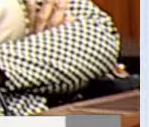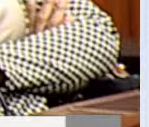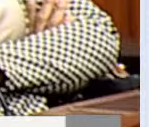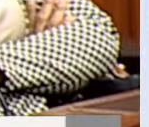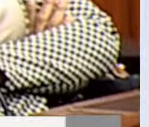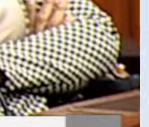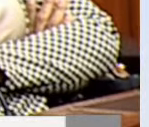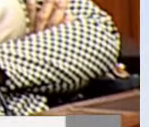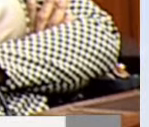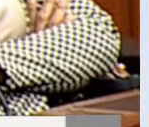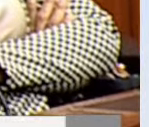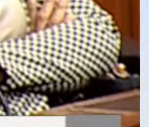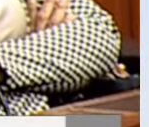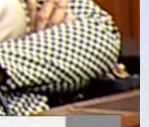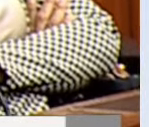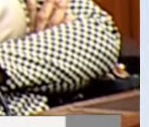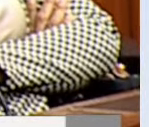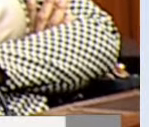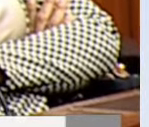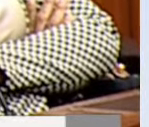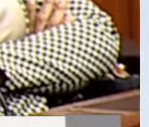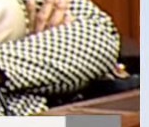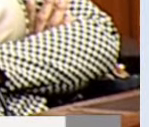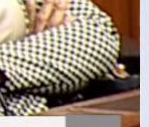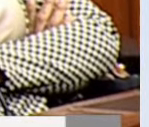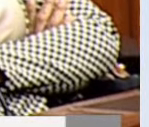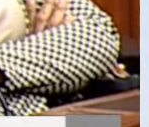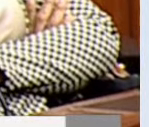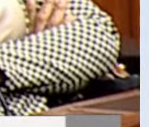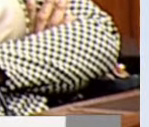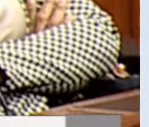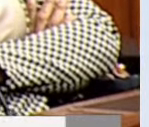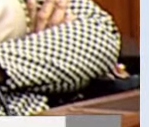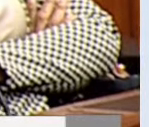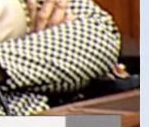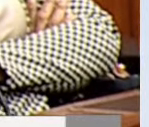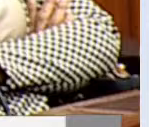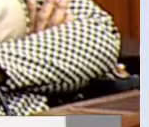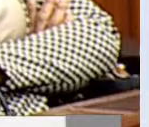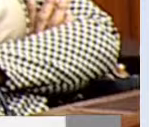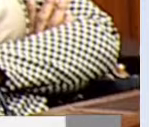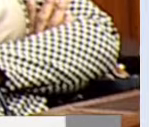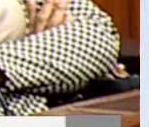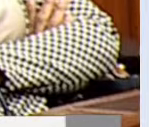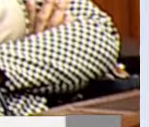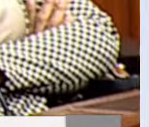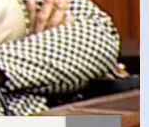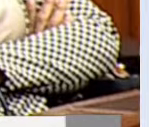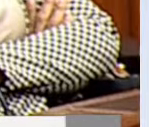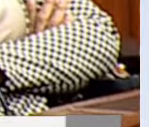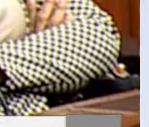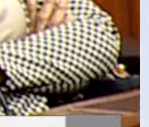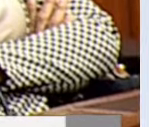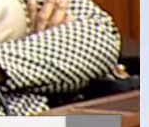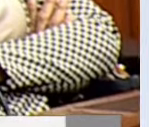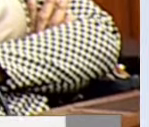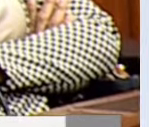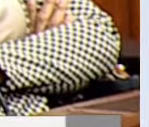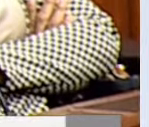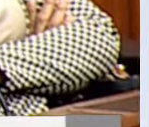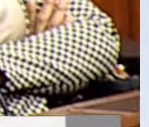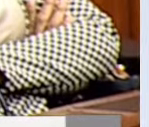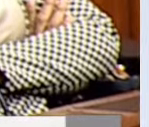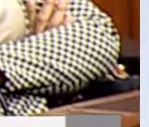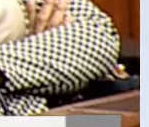problemas para hallar profesionales, porque el 60% de jóvenes busca migrar en el corto plazo. ¿Cuáles son los causantes de